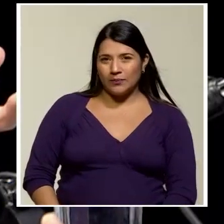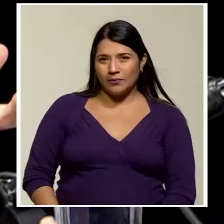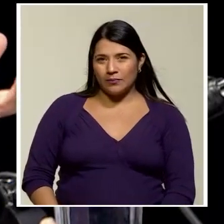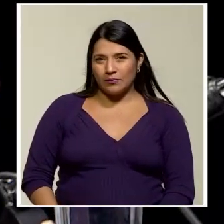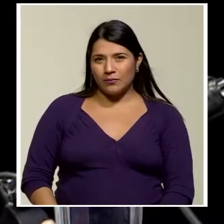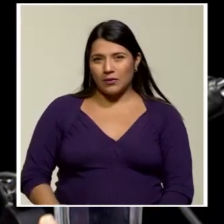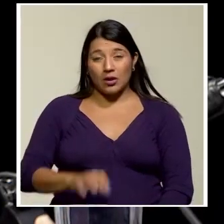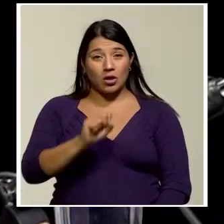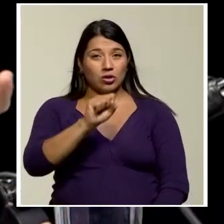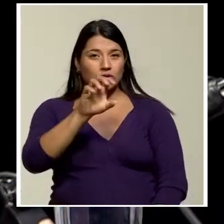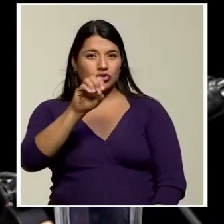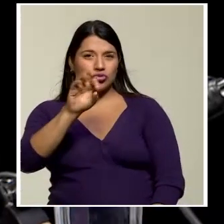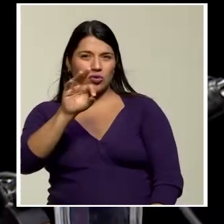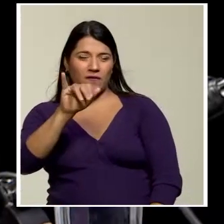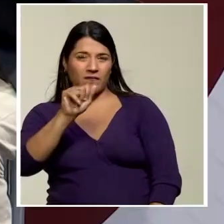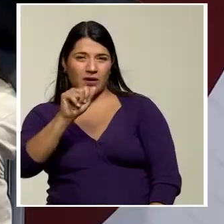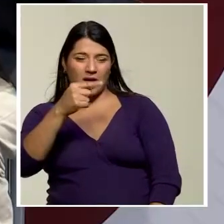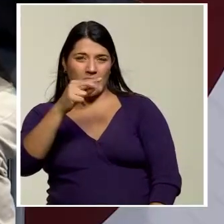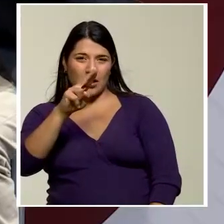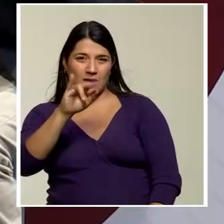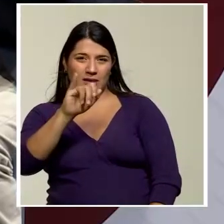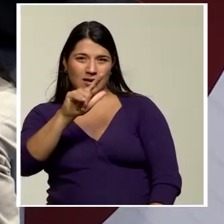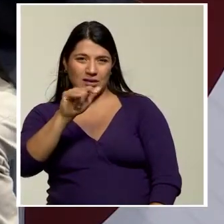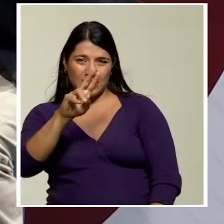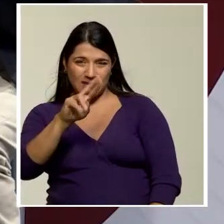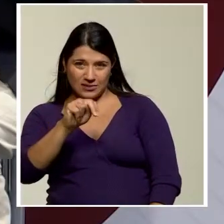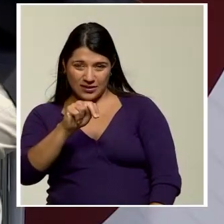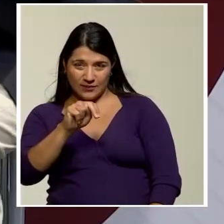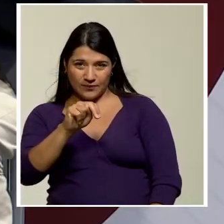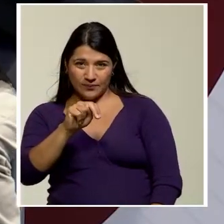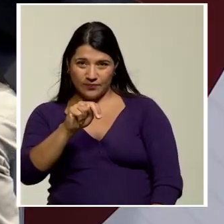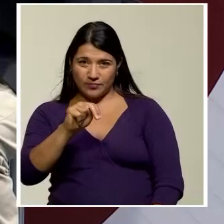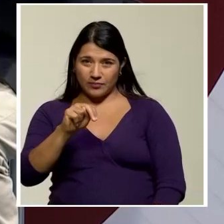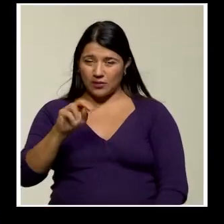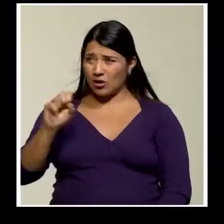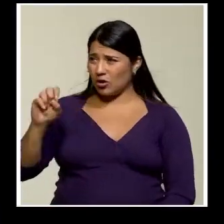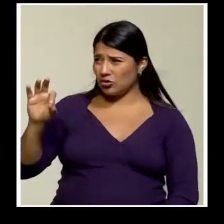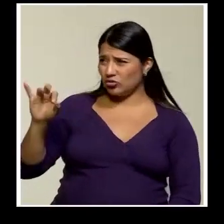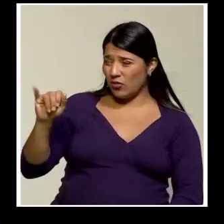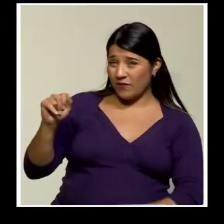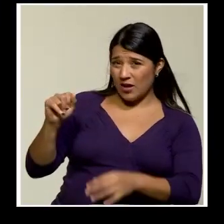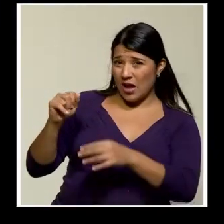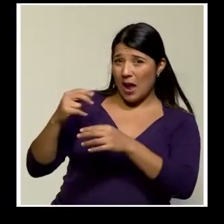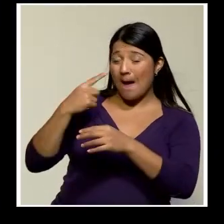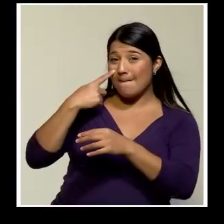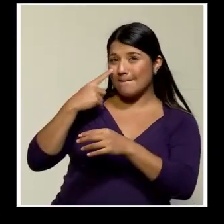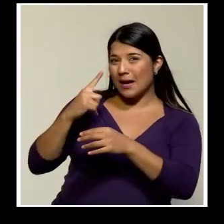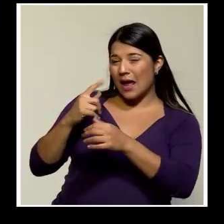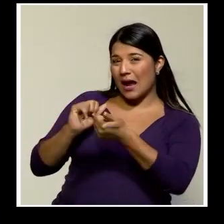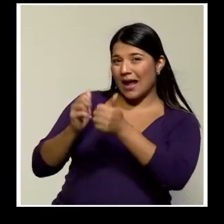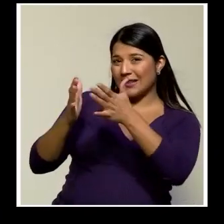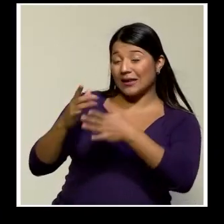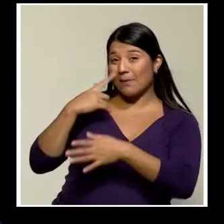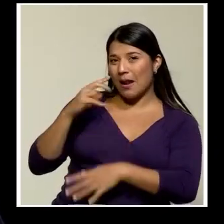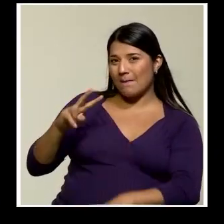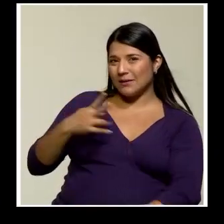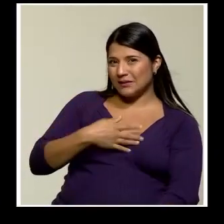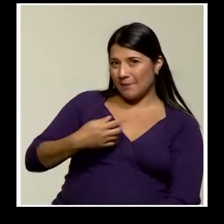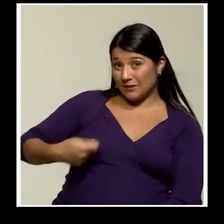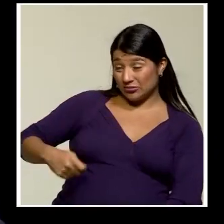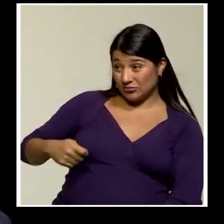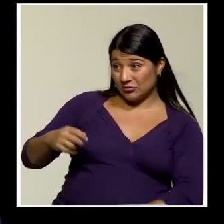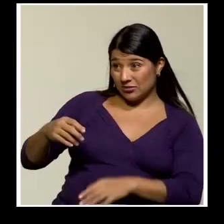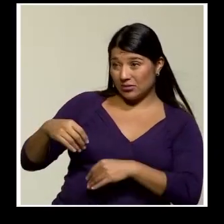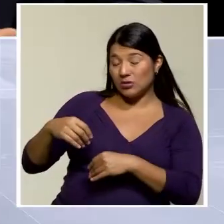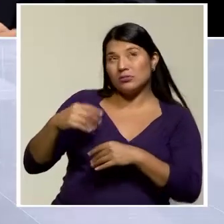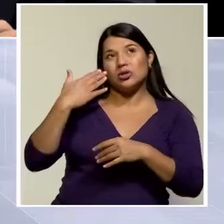Sofía Guillén, Jonathan Acuña. Sofía Guillén va como candidata a la vicepresidencia. Bueno, es que... ¿Le daría el recargo de economía? No, pero fue